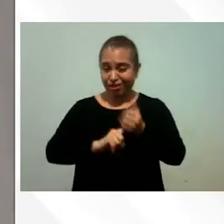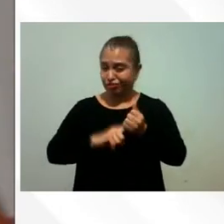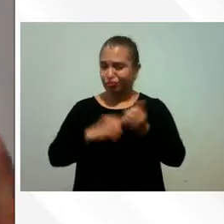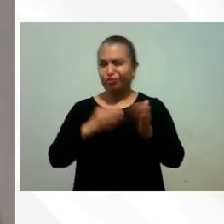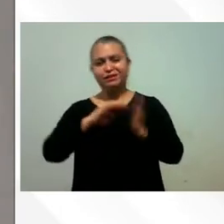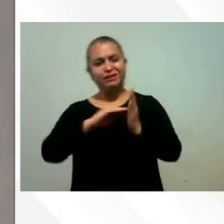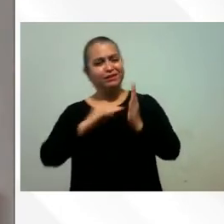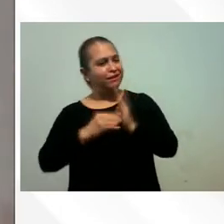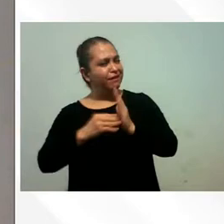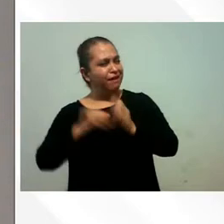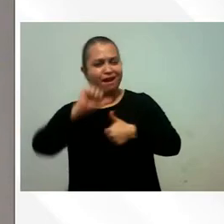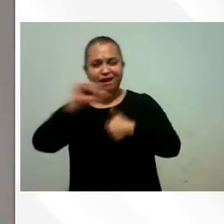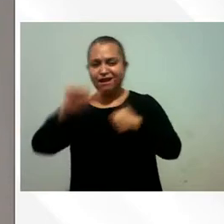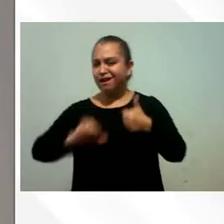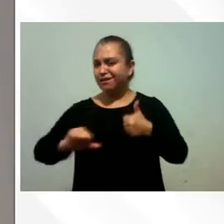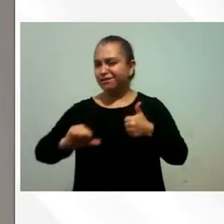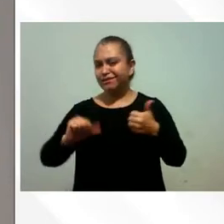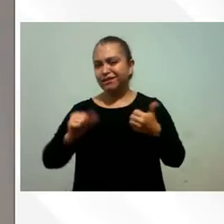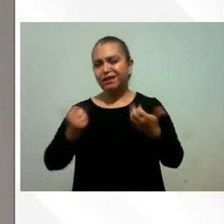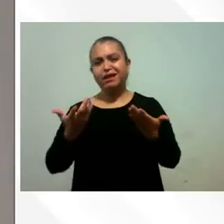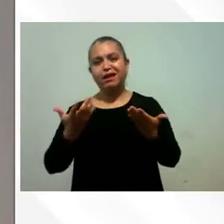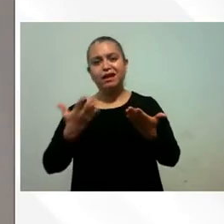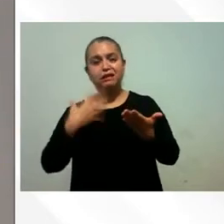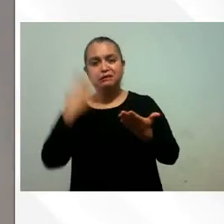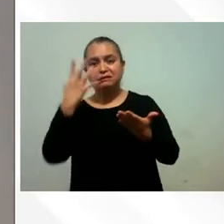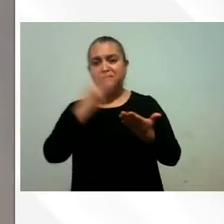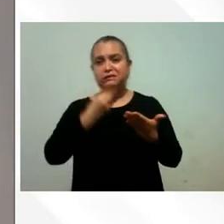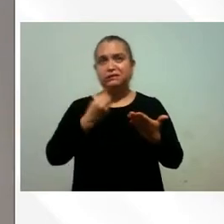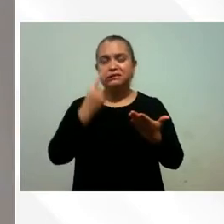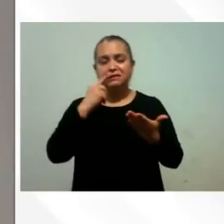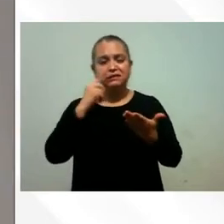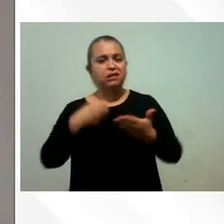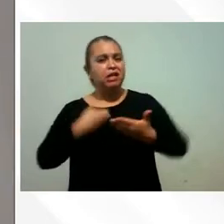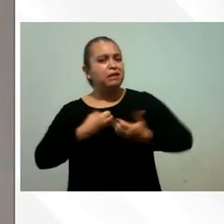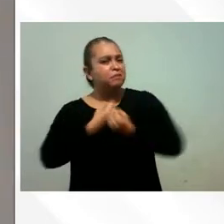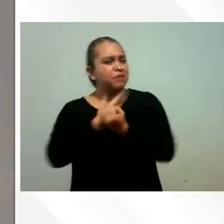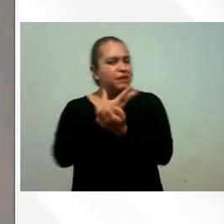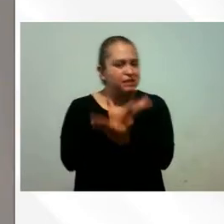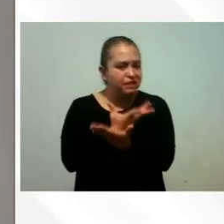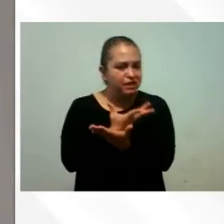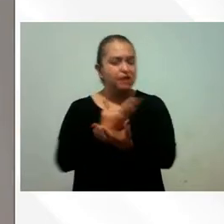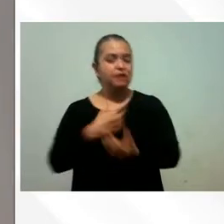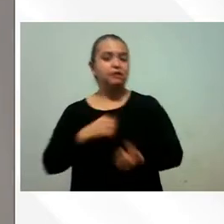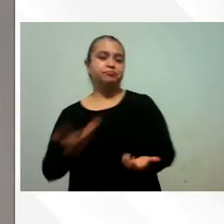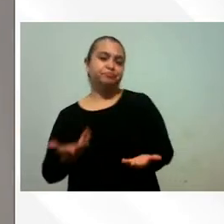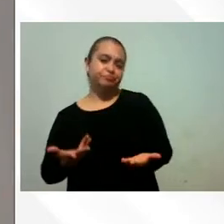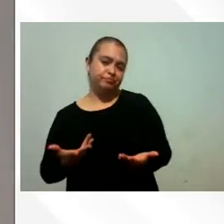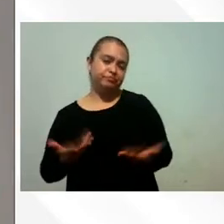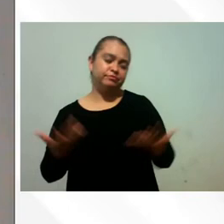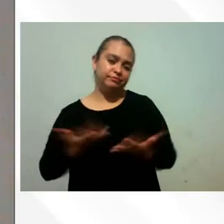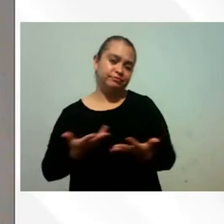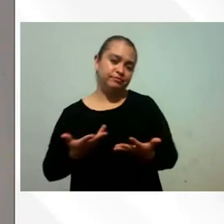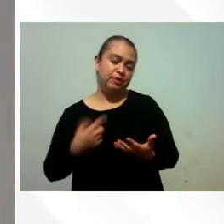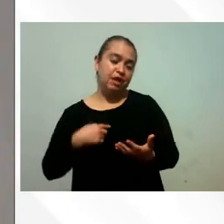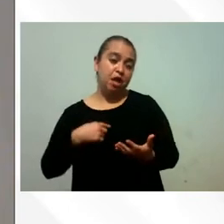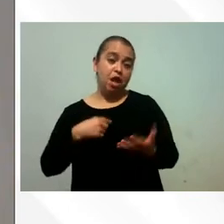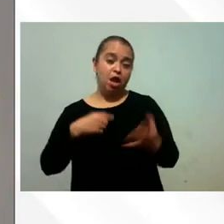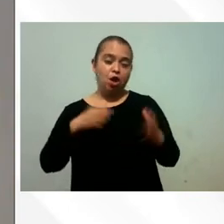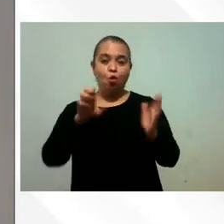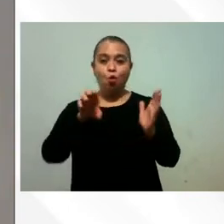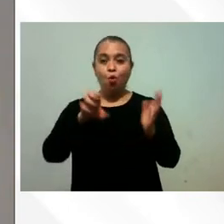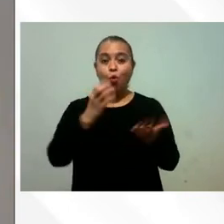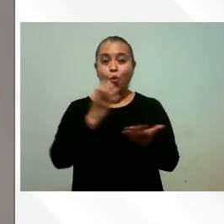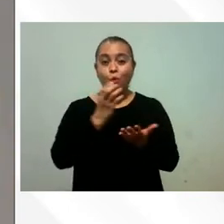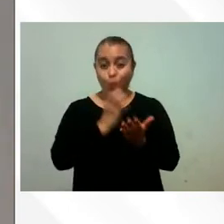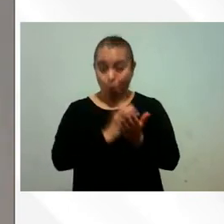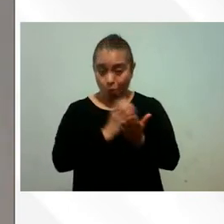arte, las bellas artes nos pueden ayudar a expresar quiénes estamos siendo. Entonces, para mí el cuaderno es una herramienta